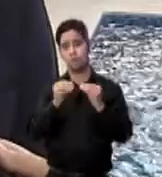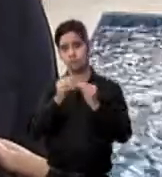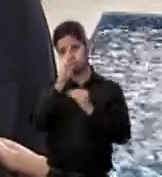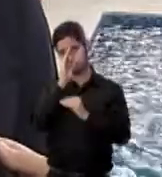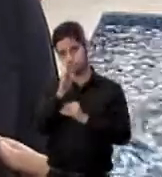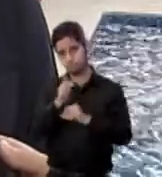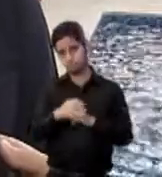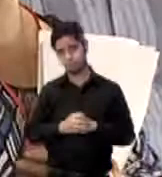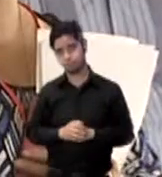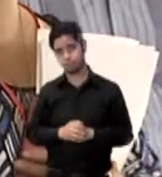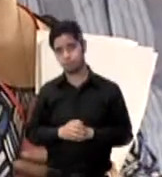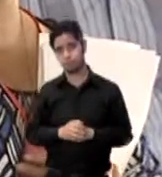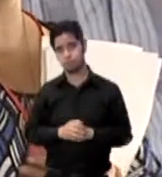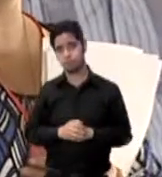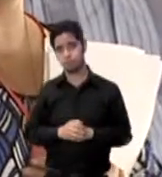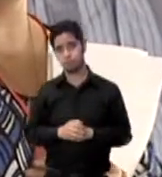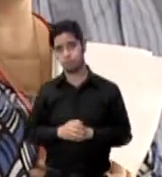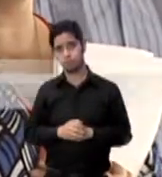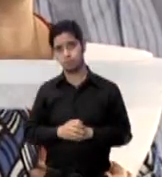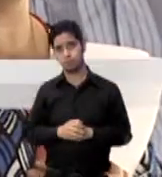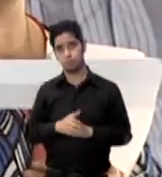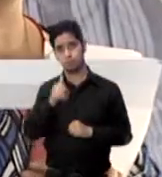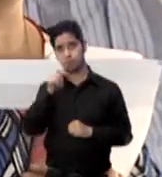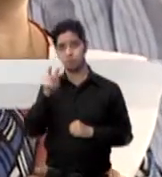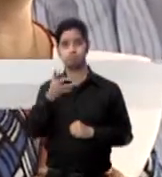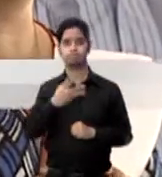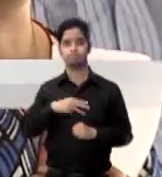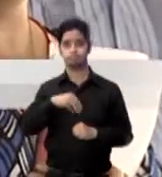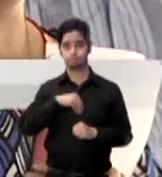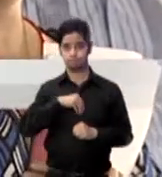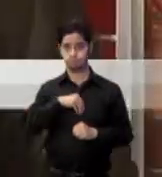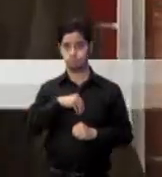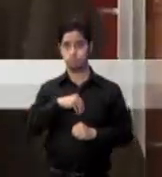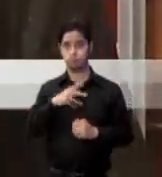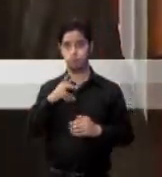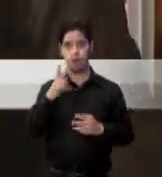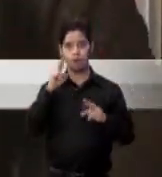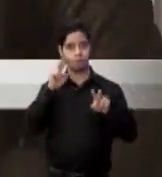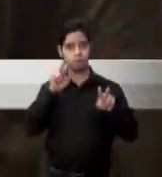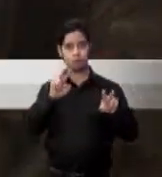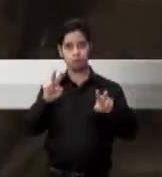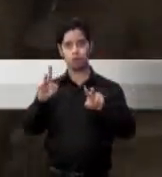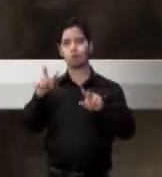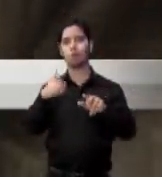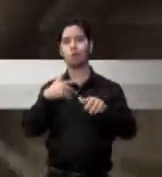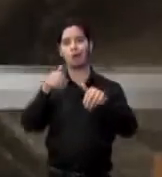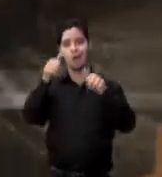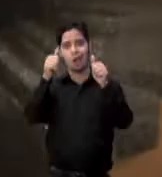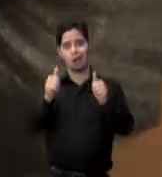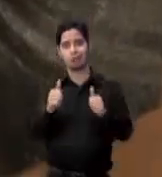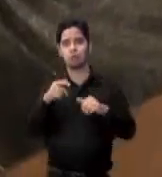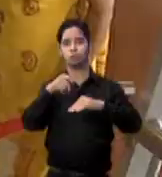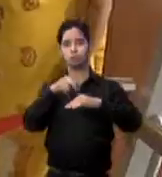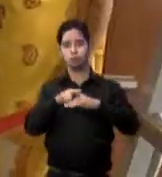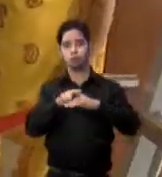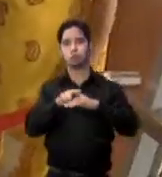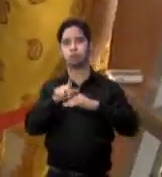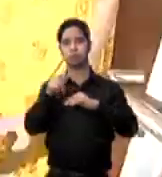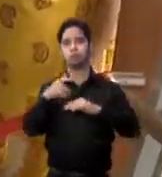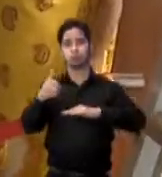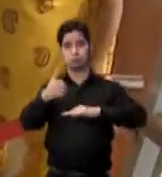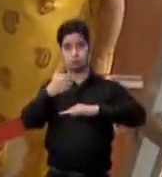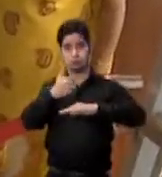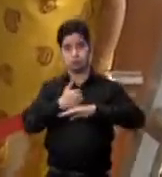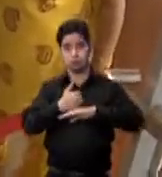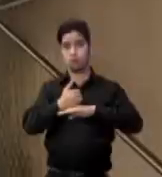directa. Nimu Chandasani es la propietaria cuya visión llevó a recrear el arte indo-puertorriqueño, en la cual establece la